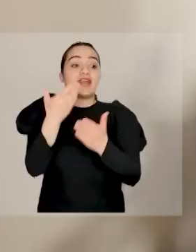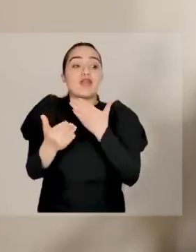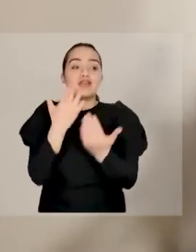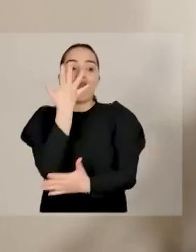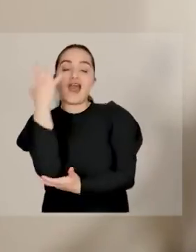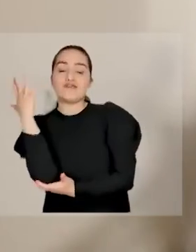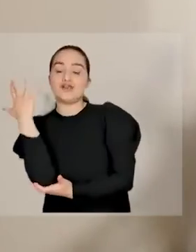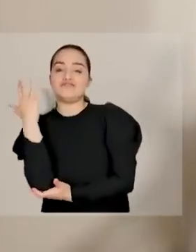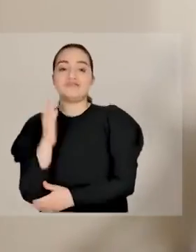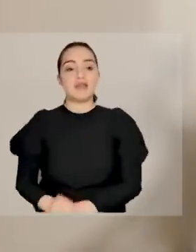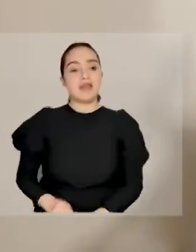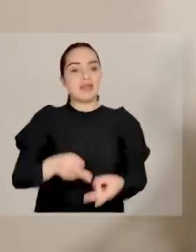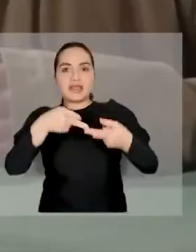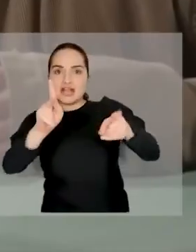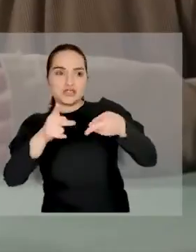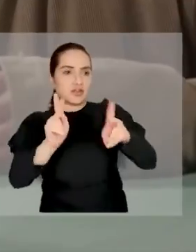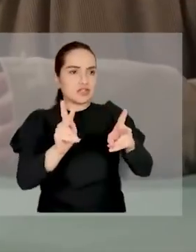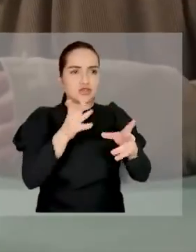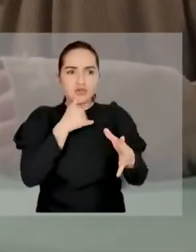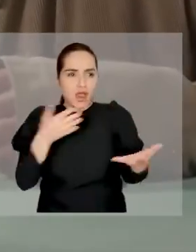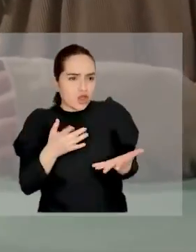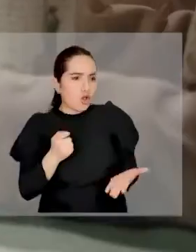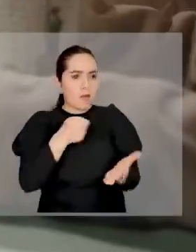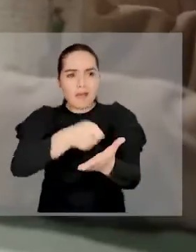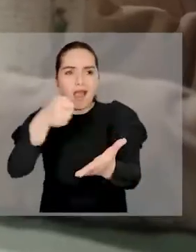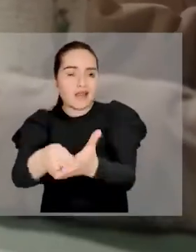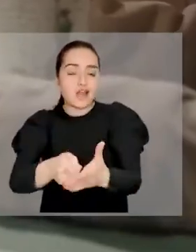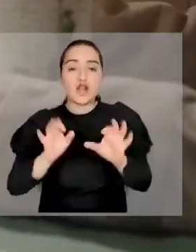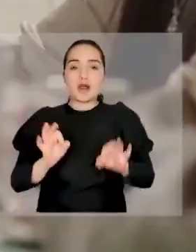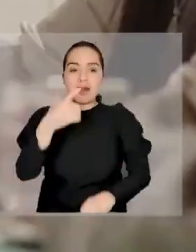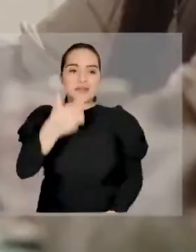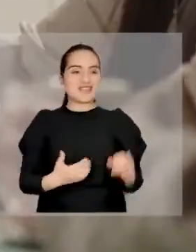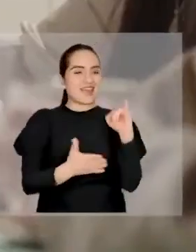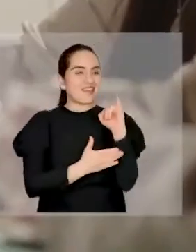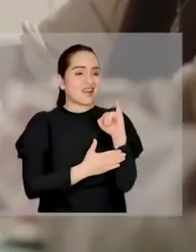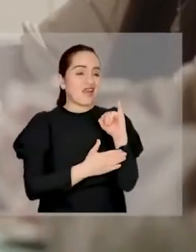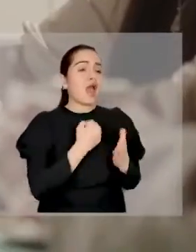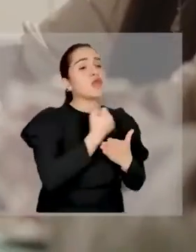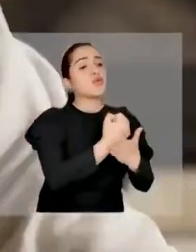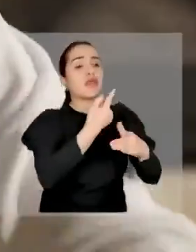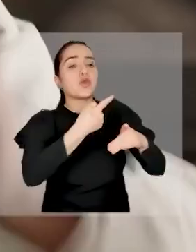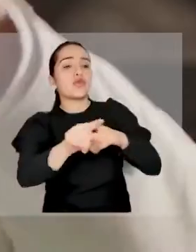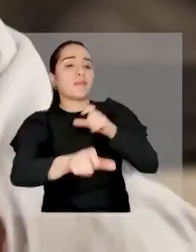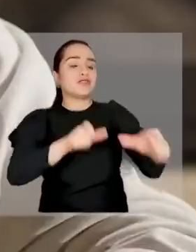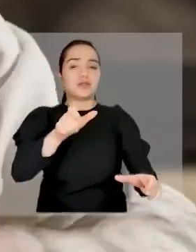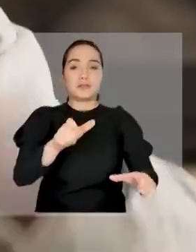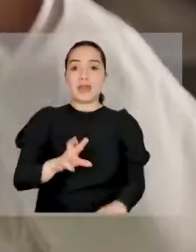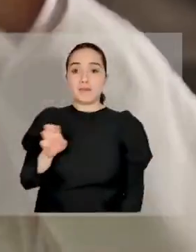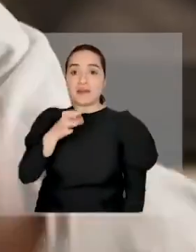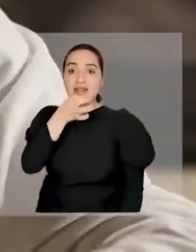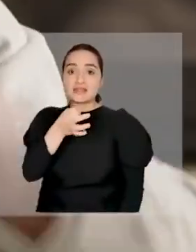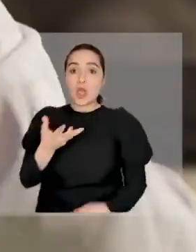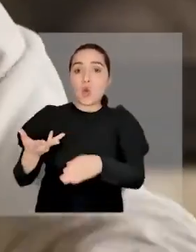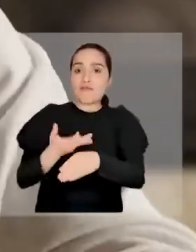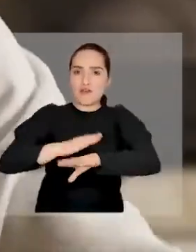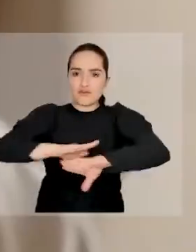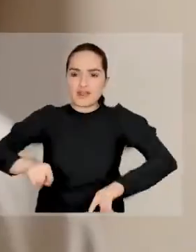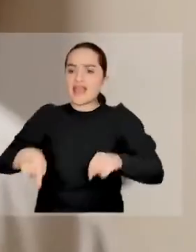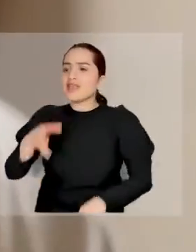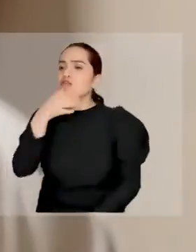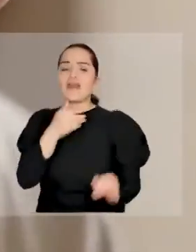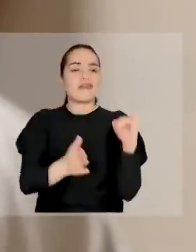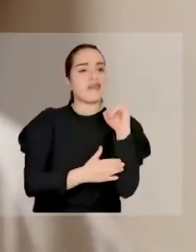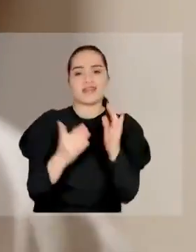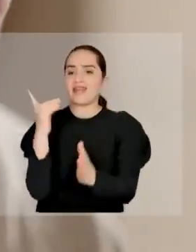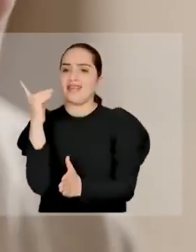más derechos si no hay cómo financiarlo? Típica zurdita. Solidaridad con el bolsillo ajeno. Paren el hueveo. En esta familia no hay derecha ni izquierda. Que